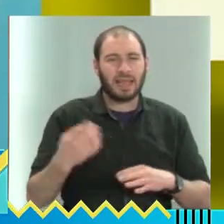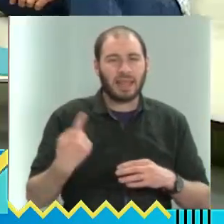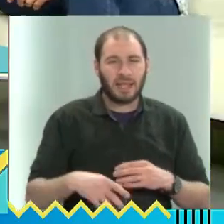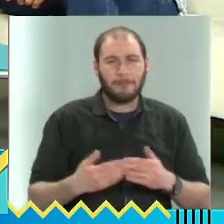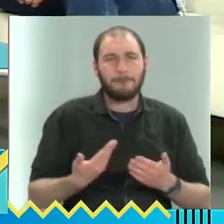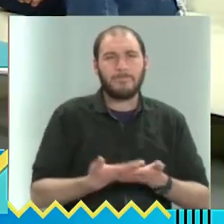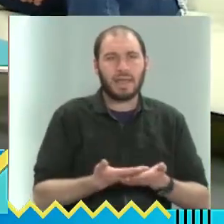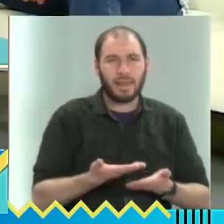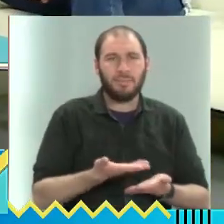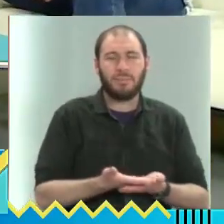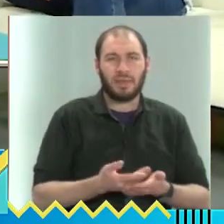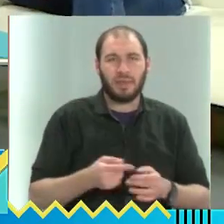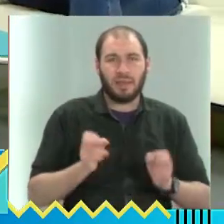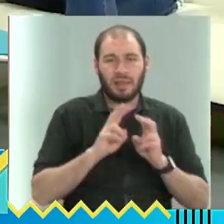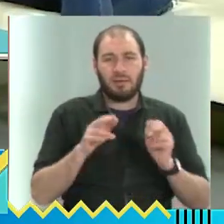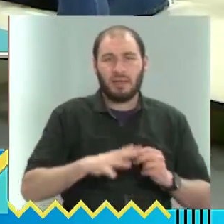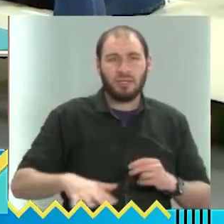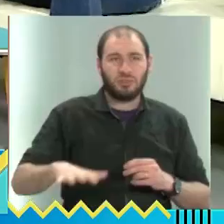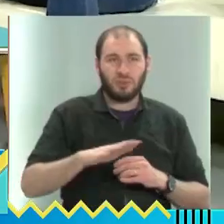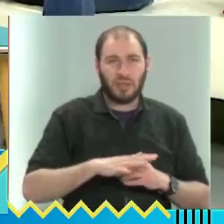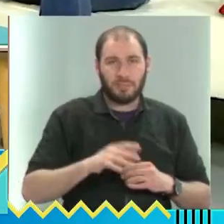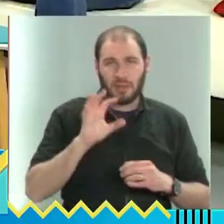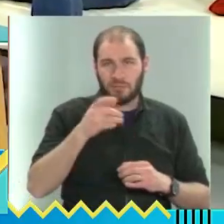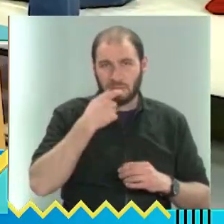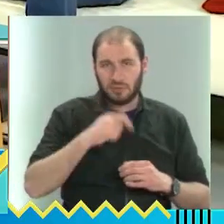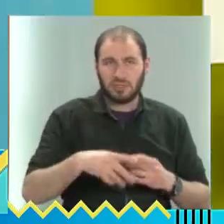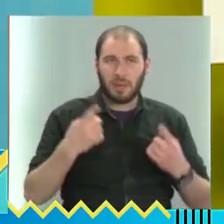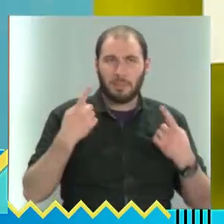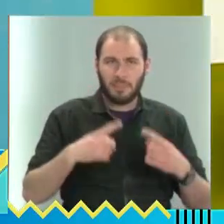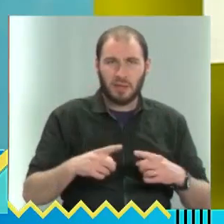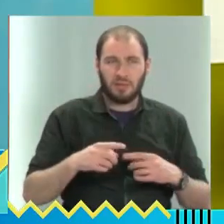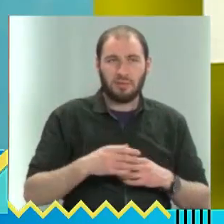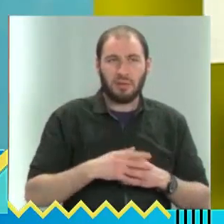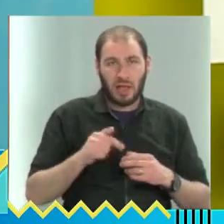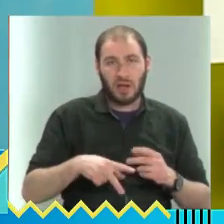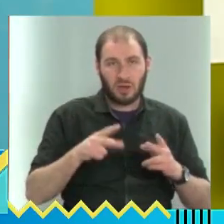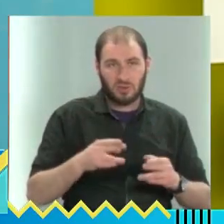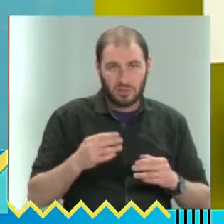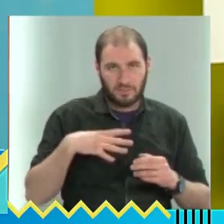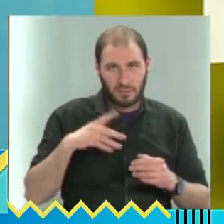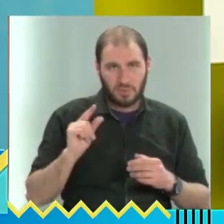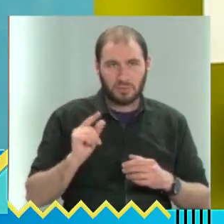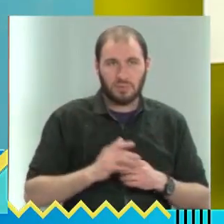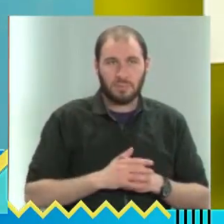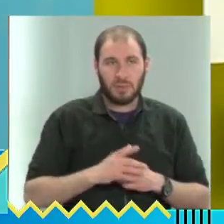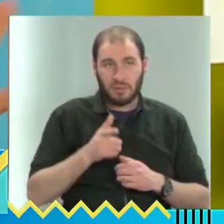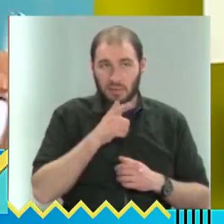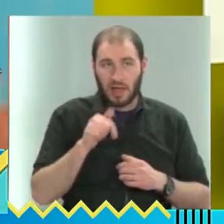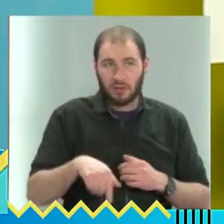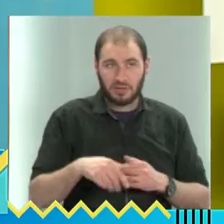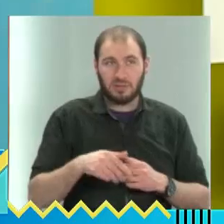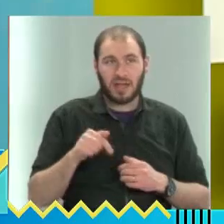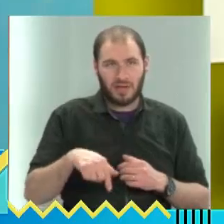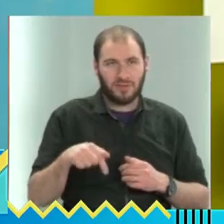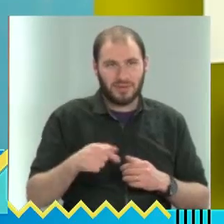está pidiendo, demandando en términos de urbanismo la provincia de Mendoza, pero no me quiero ir, pues ya nos tenemos que ir al corte en un ratito, si no es ahora.